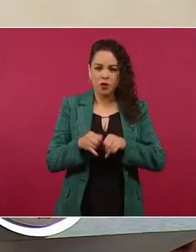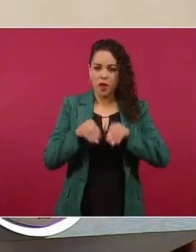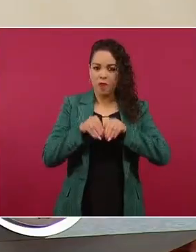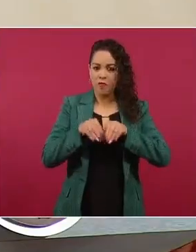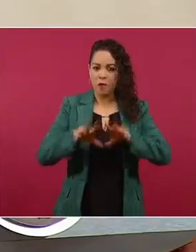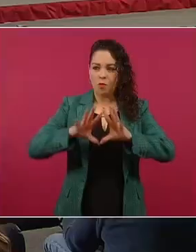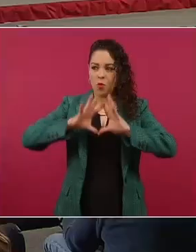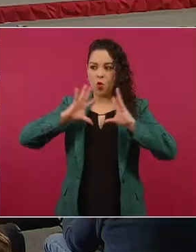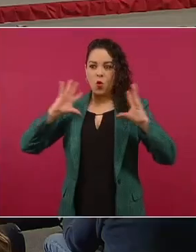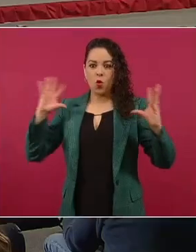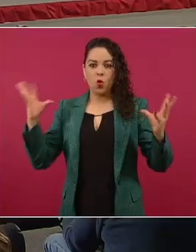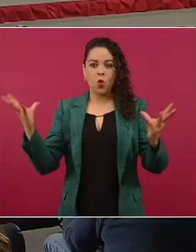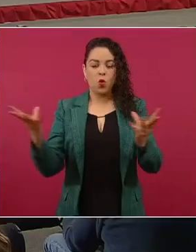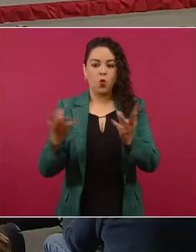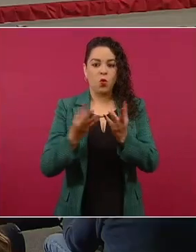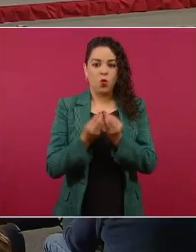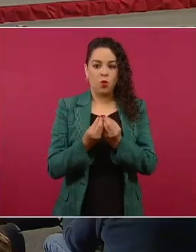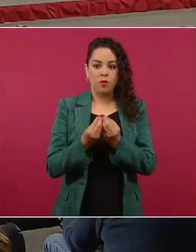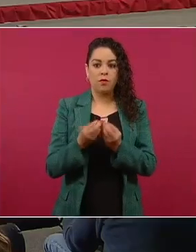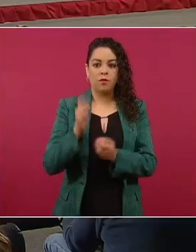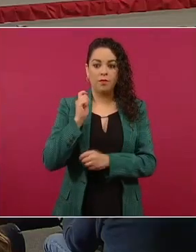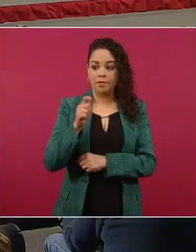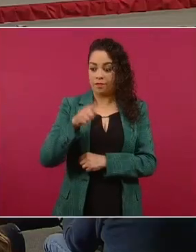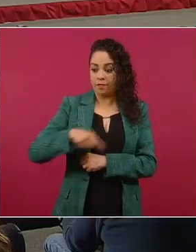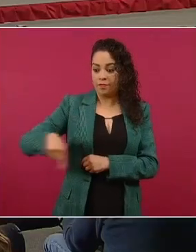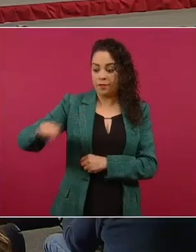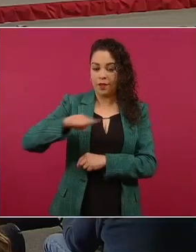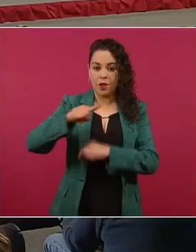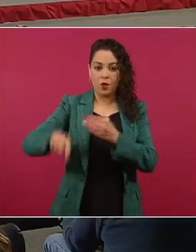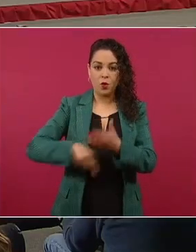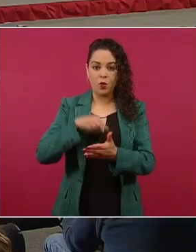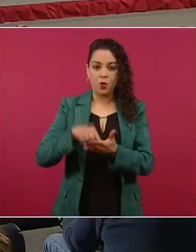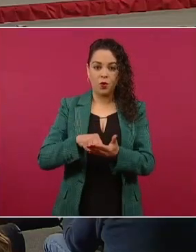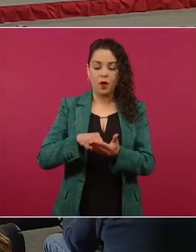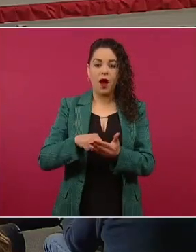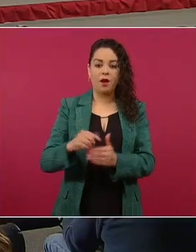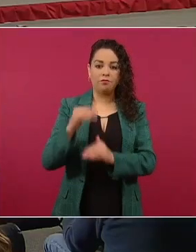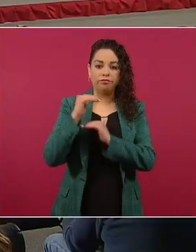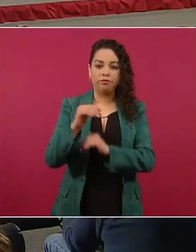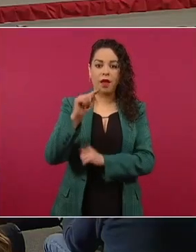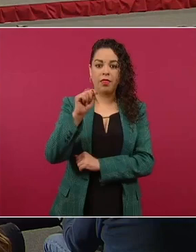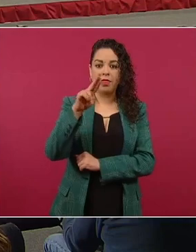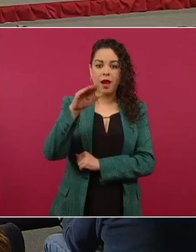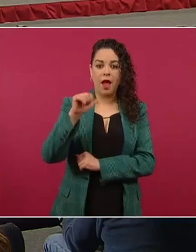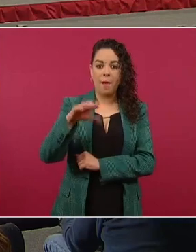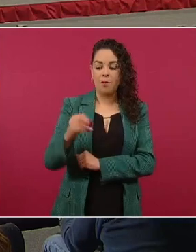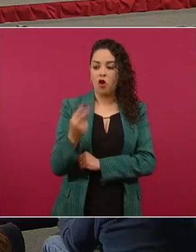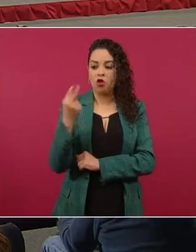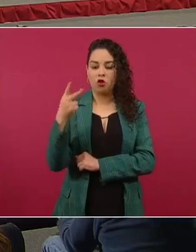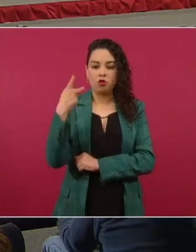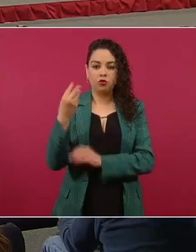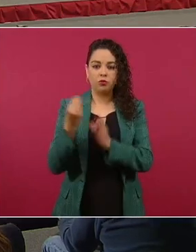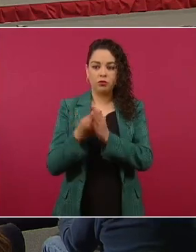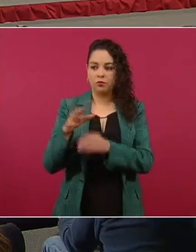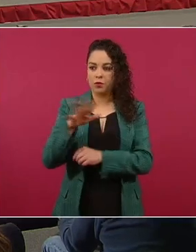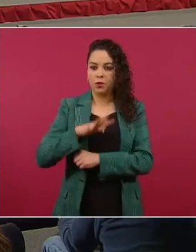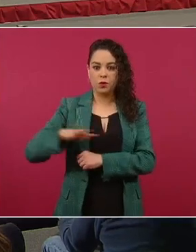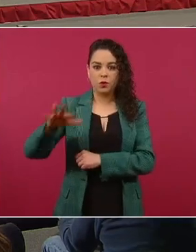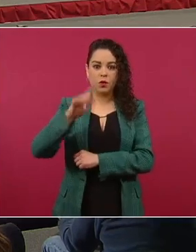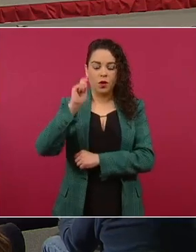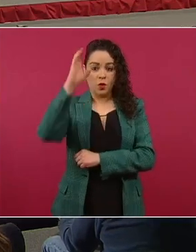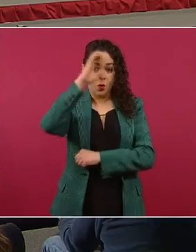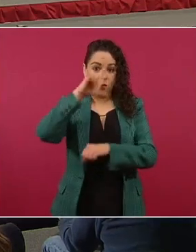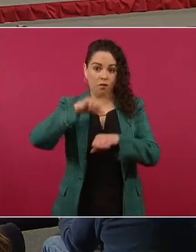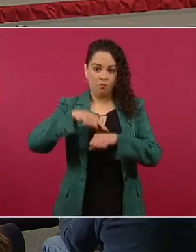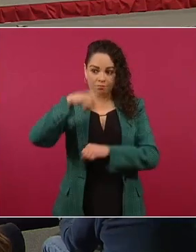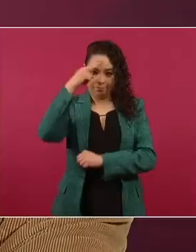podido recuperar en el tramo 2 mediante el salvamento arqueológico. Estamos contabilizando en